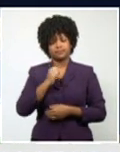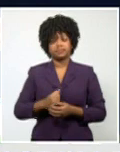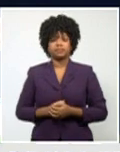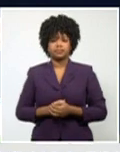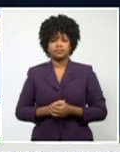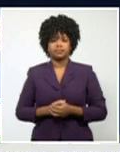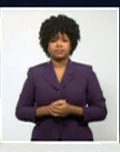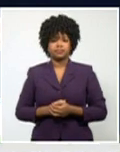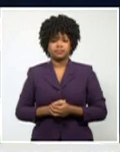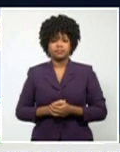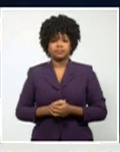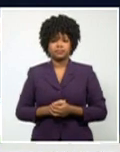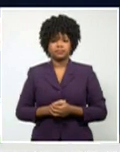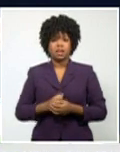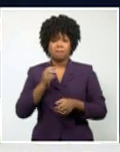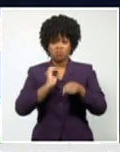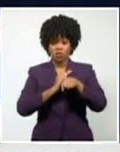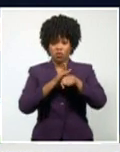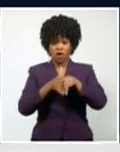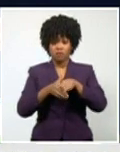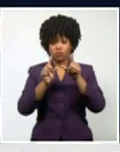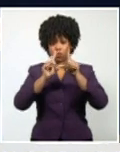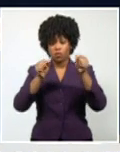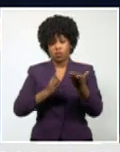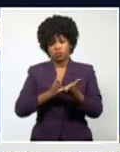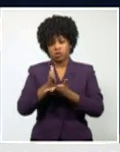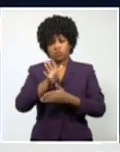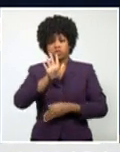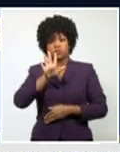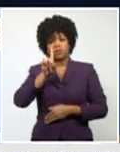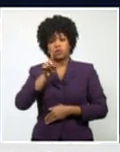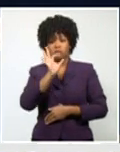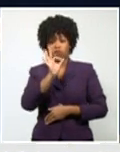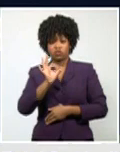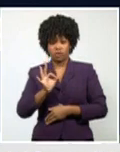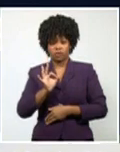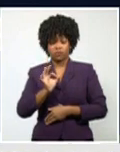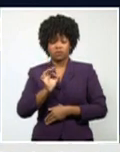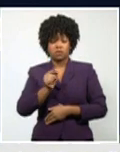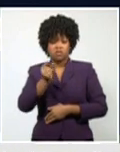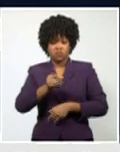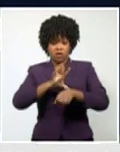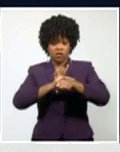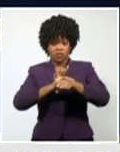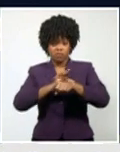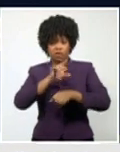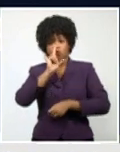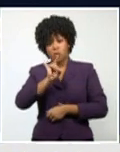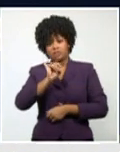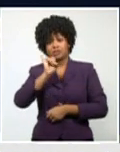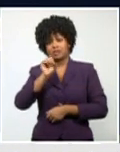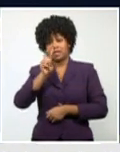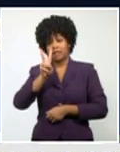país se mantiene que el 51% de los casos diagnosticados, 962,